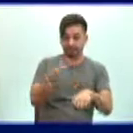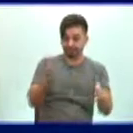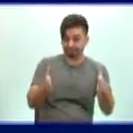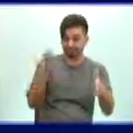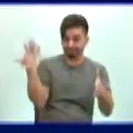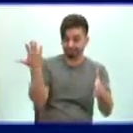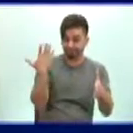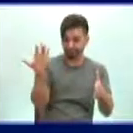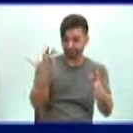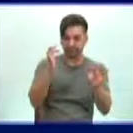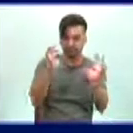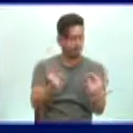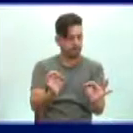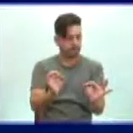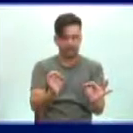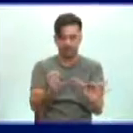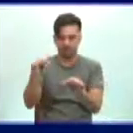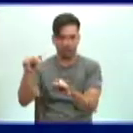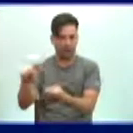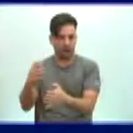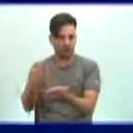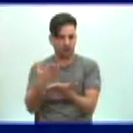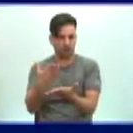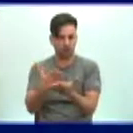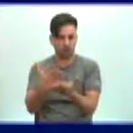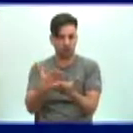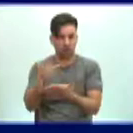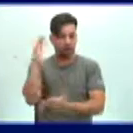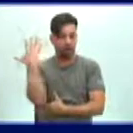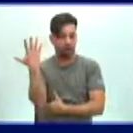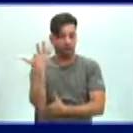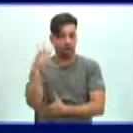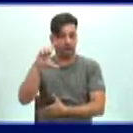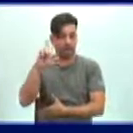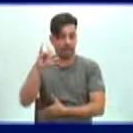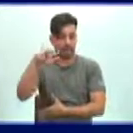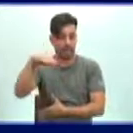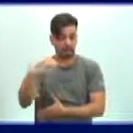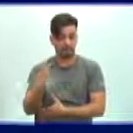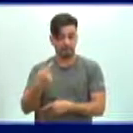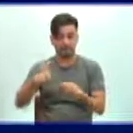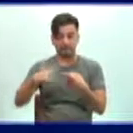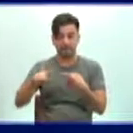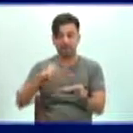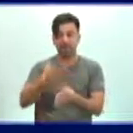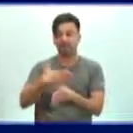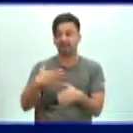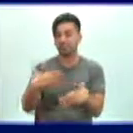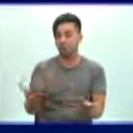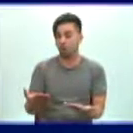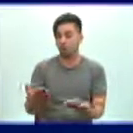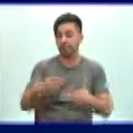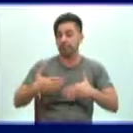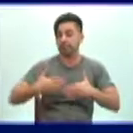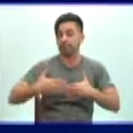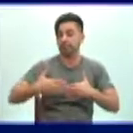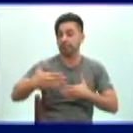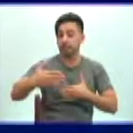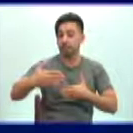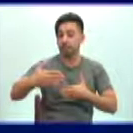clima, pero esta vez en un periodo de tiempo no menor de 30 años. Y el promedio